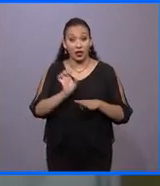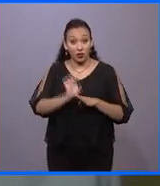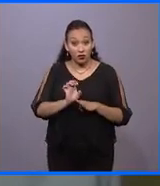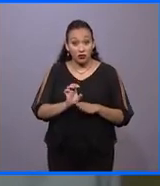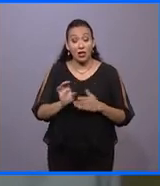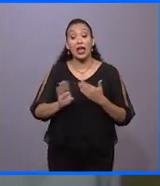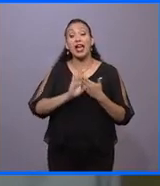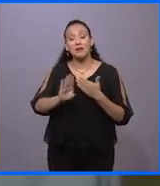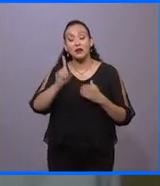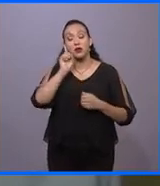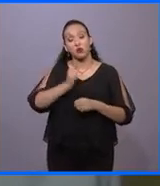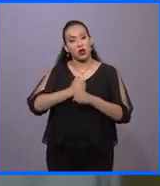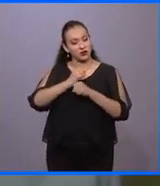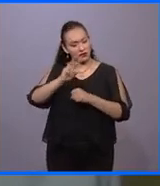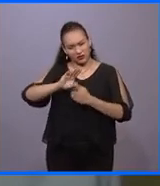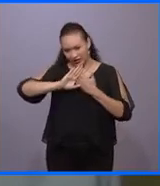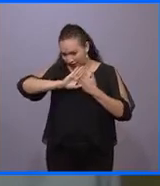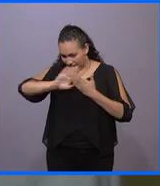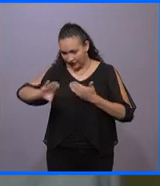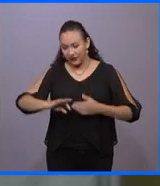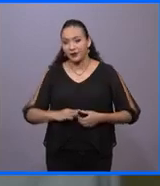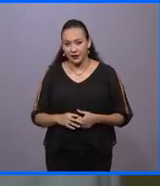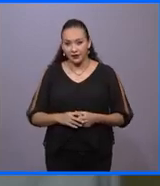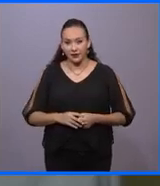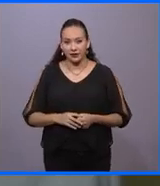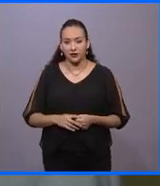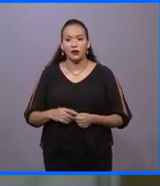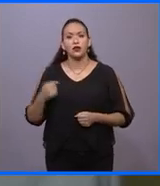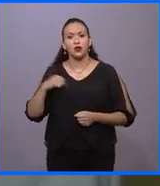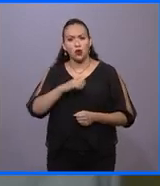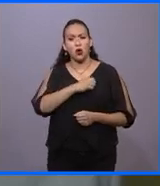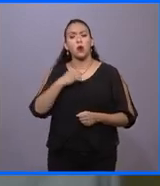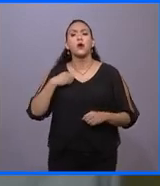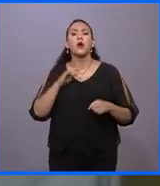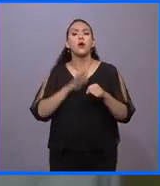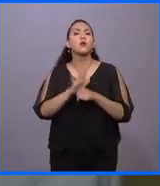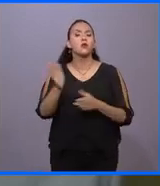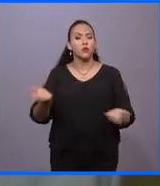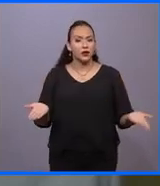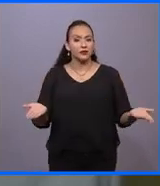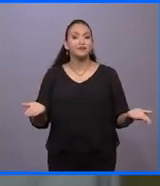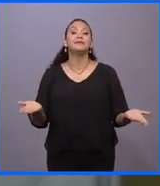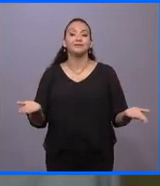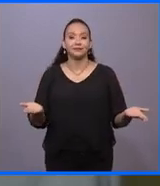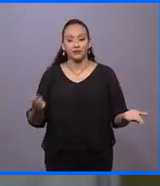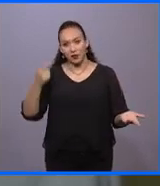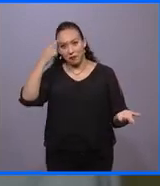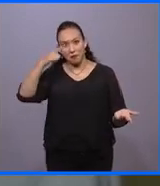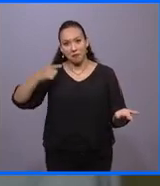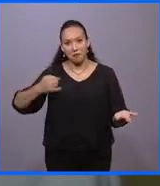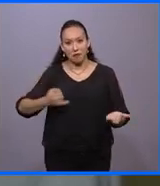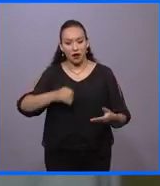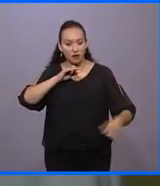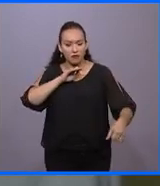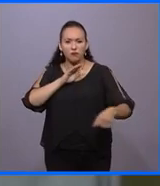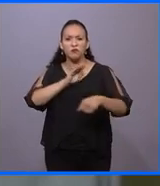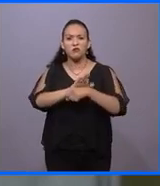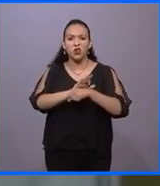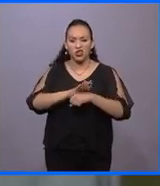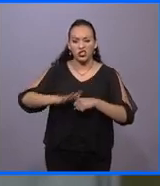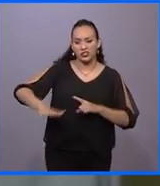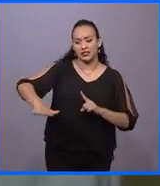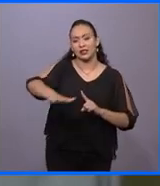la revictimización dependiendo del caso. Estamos obligados a dictar medidas de protección de